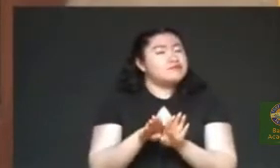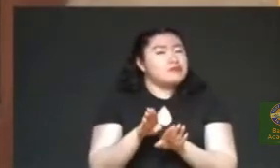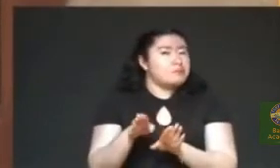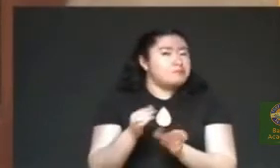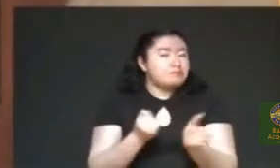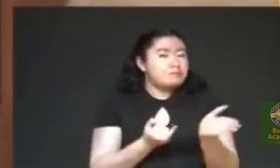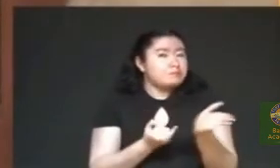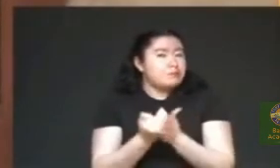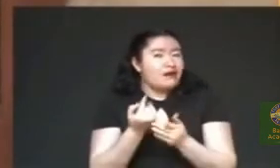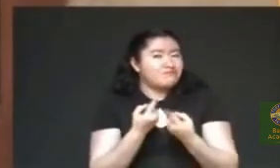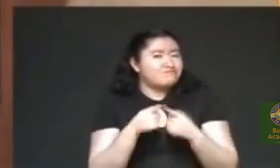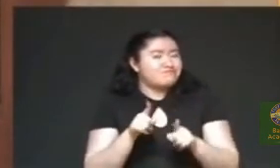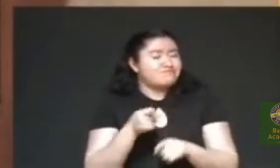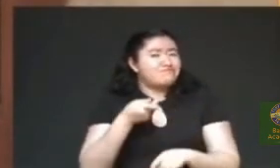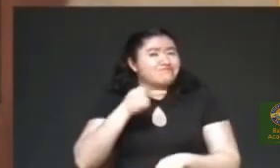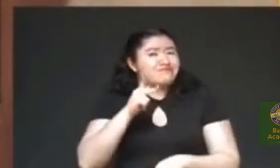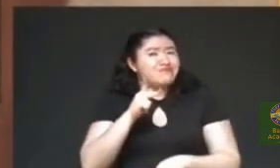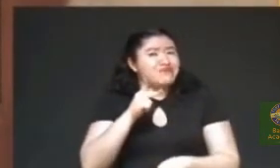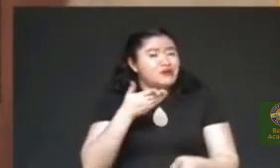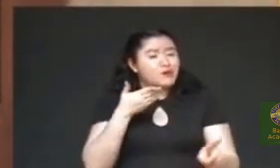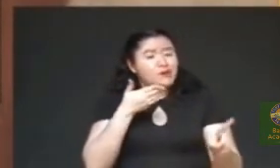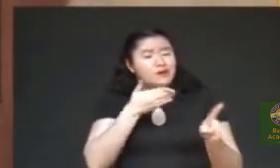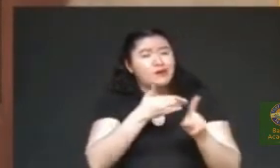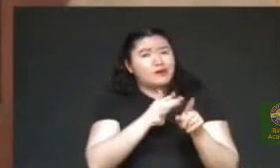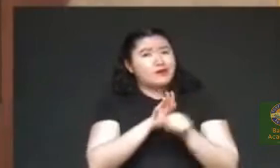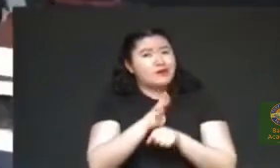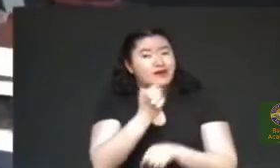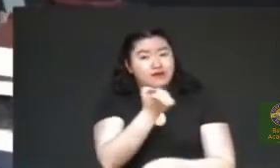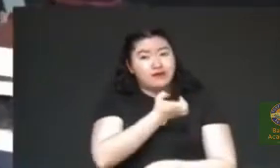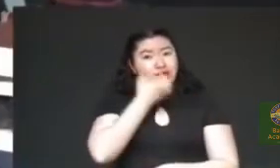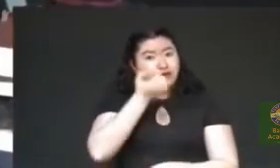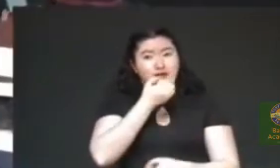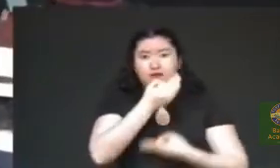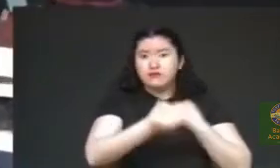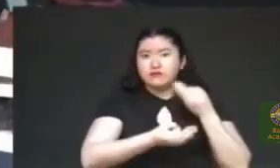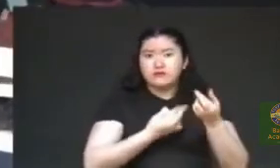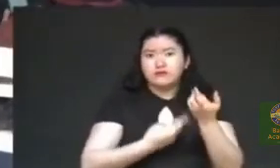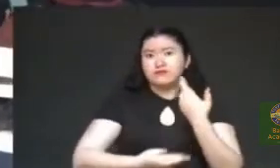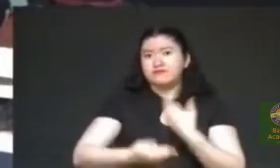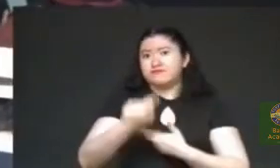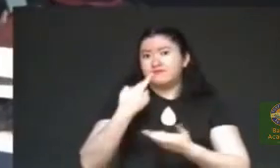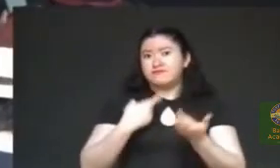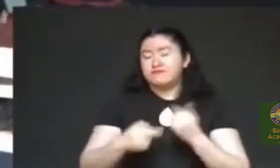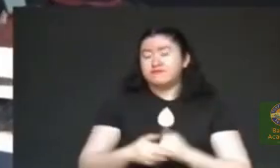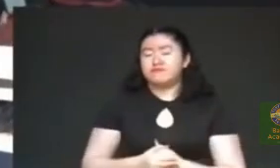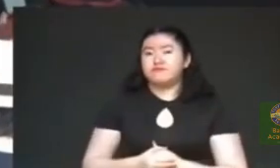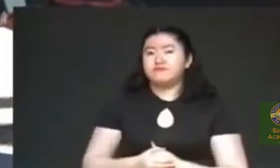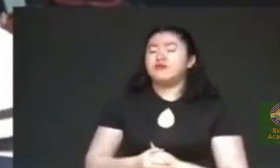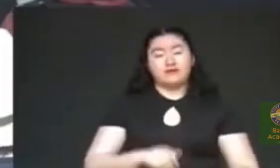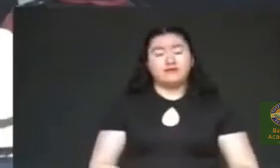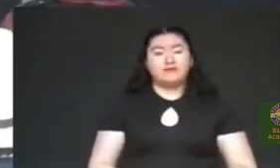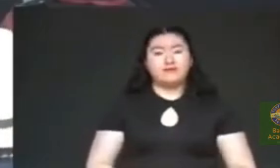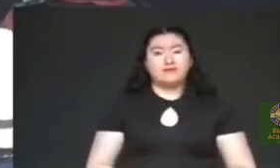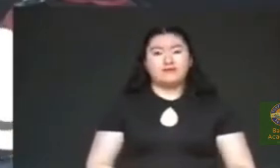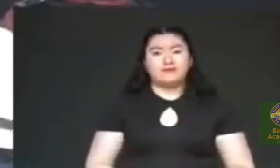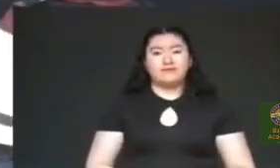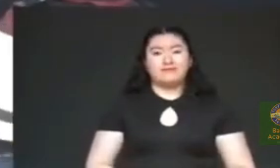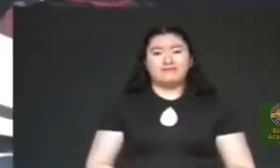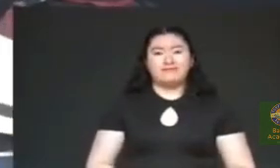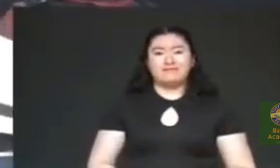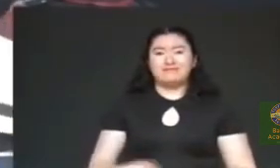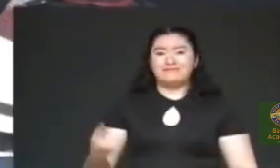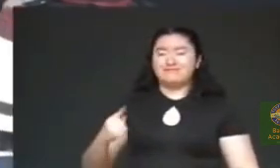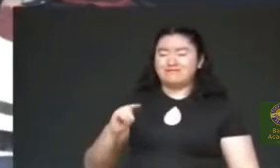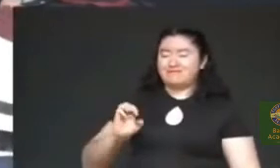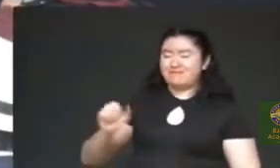distinta, pero el objetivo es abrir todas las escuelas. Pero todos los alumnos entrarán normal. Así es. Perfecto. ¿Qué tal? Buenos días